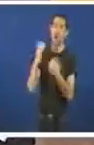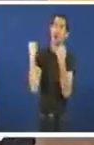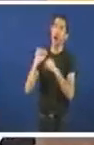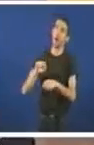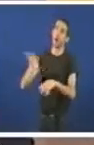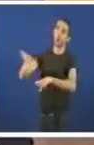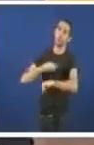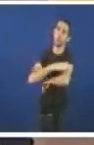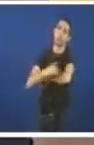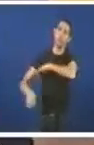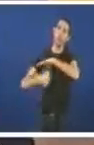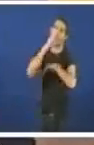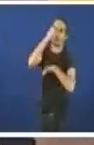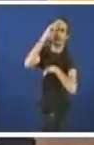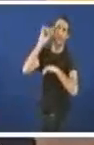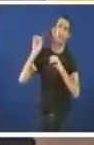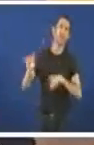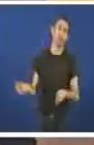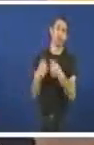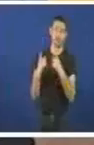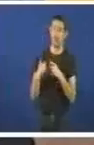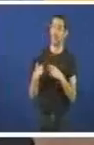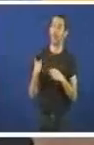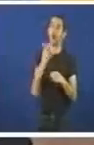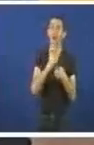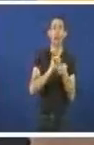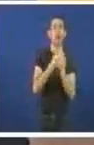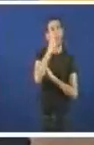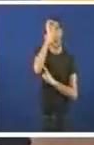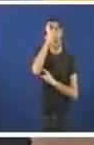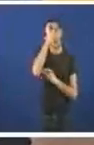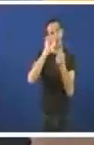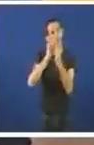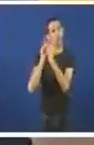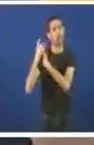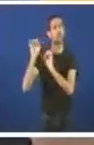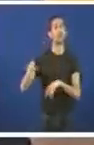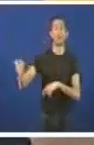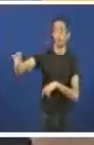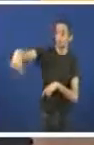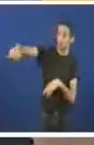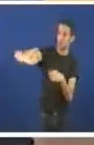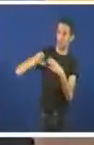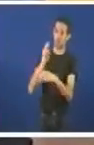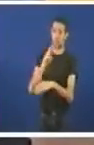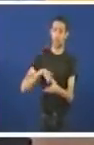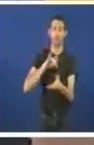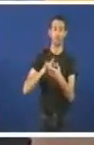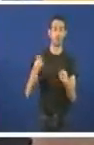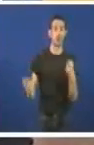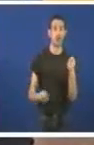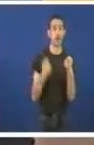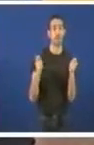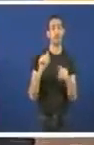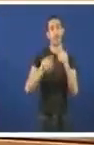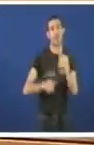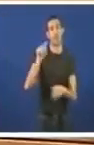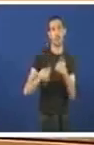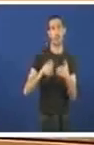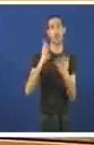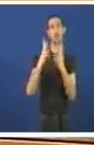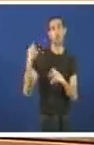Quen cambian de posición, señor Núñez Feijóo, son vostedes. Vostedes que en campaña electoral e cando gobernaba